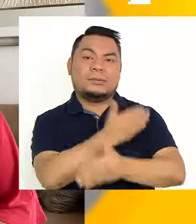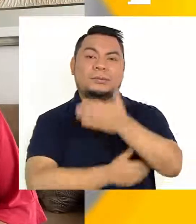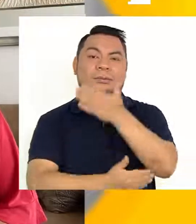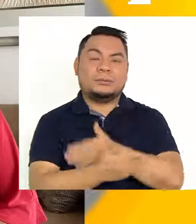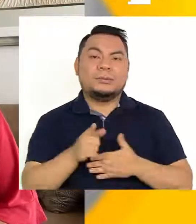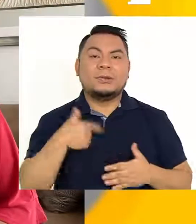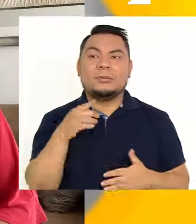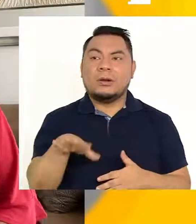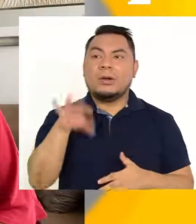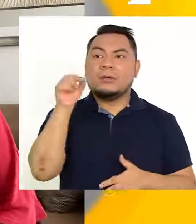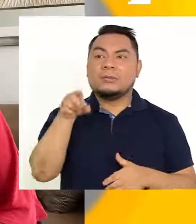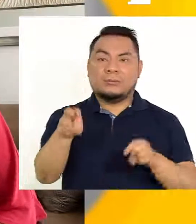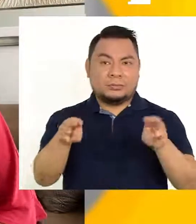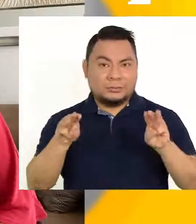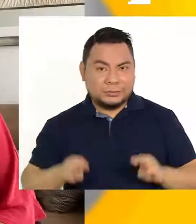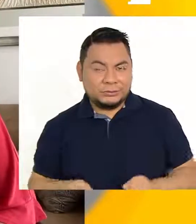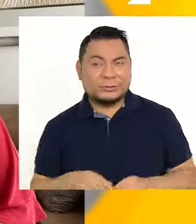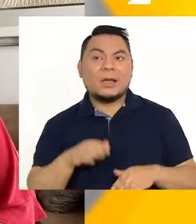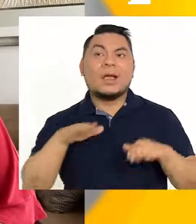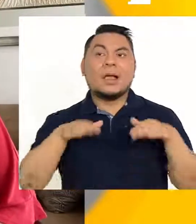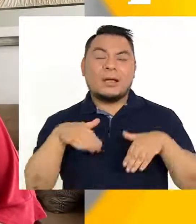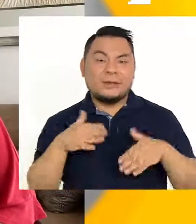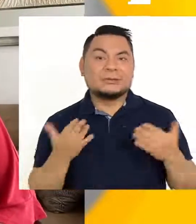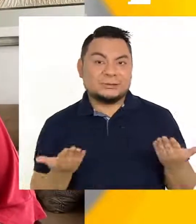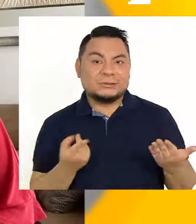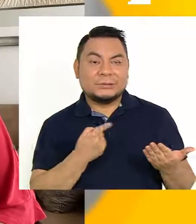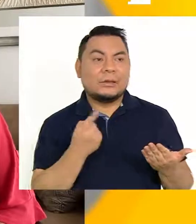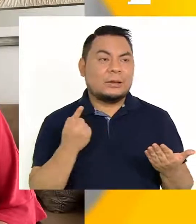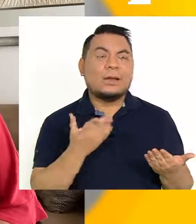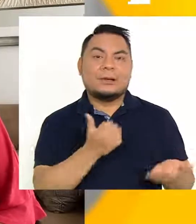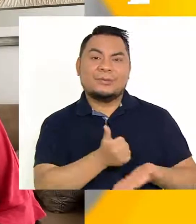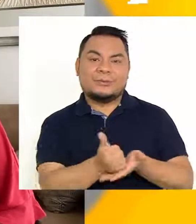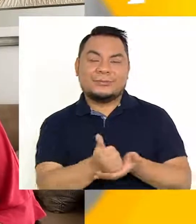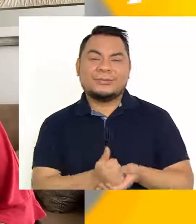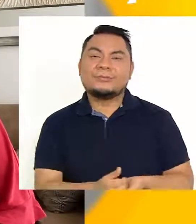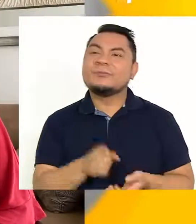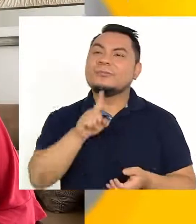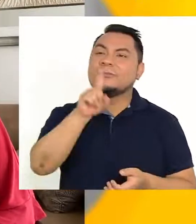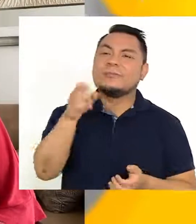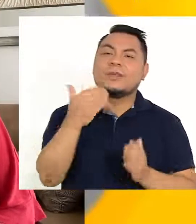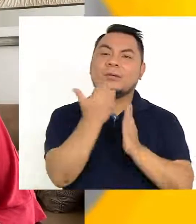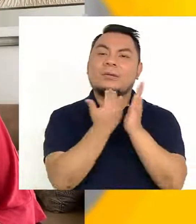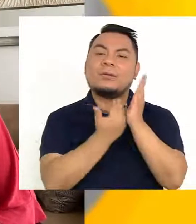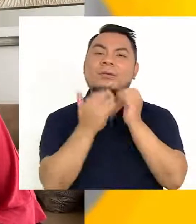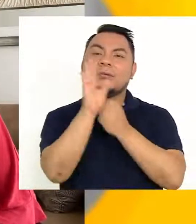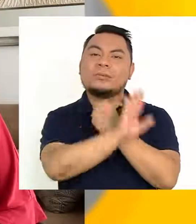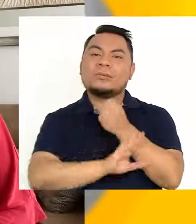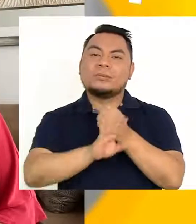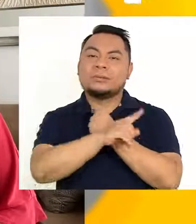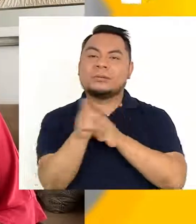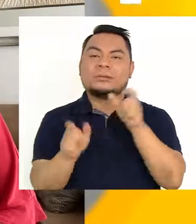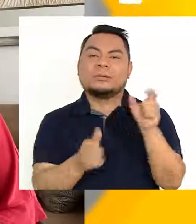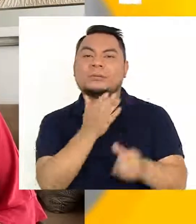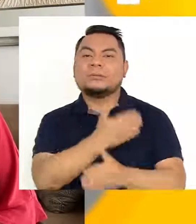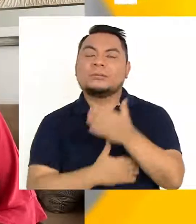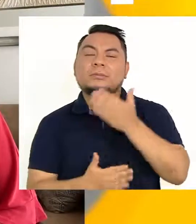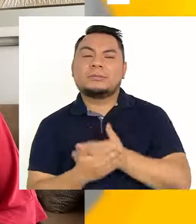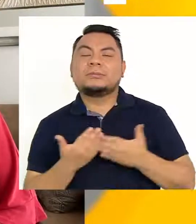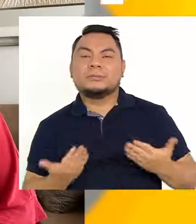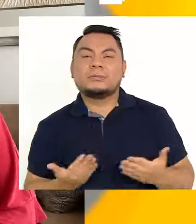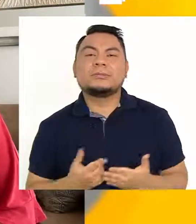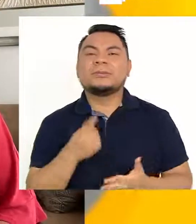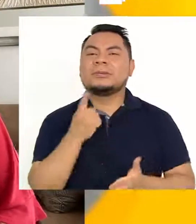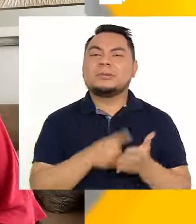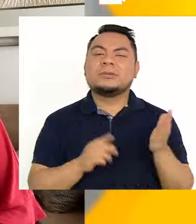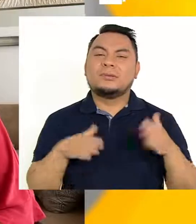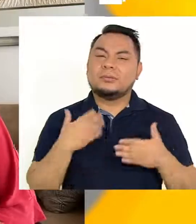personas con discapacidad a encontrar sus mesas, que a veces sucede. Y en cuanto a los protocolos de bioseguridad para las personas con